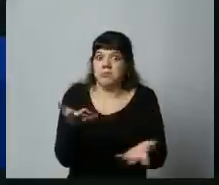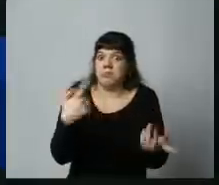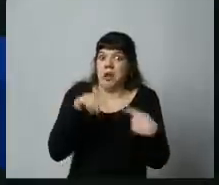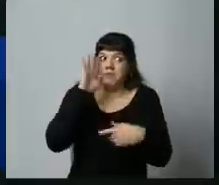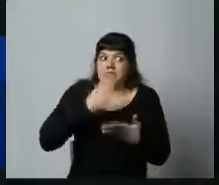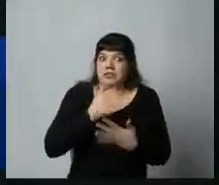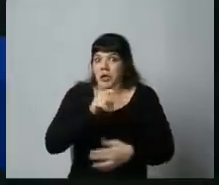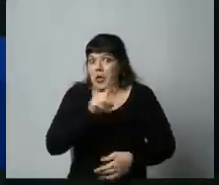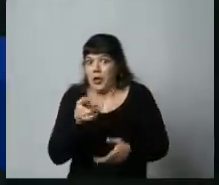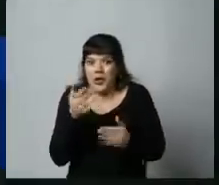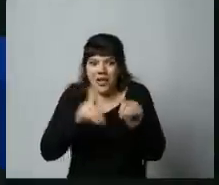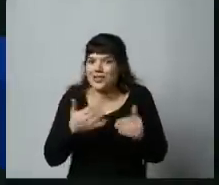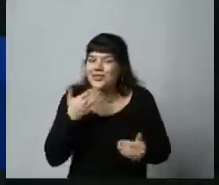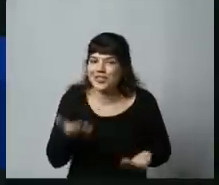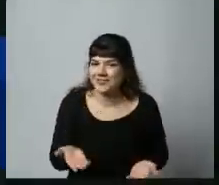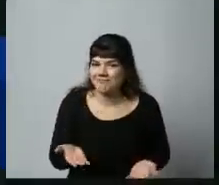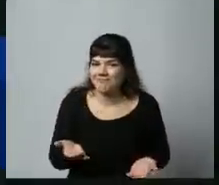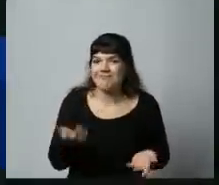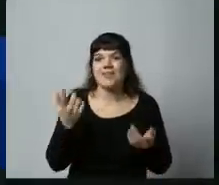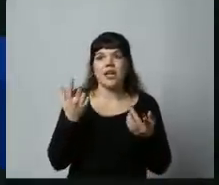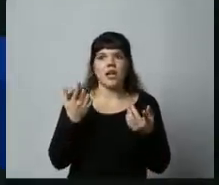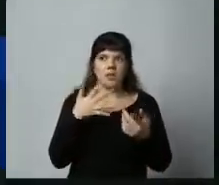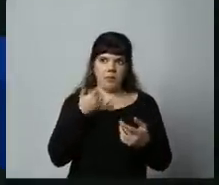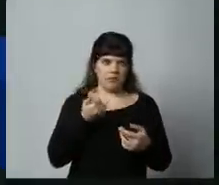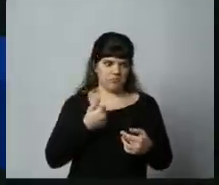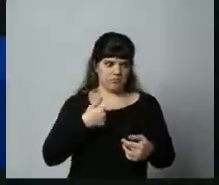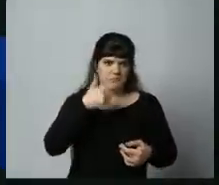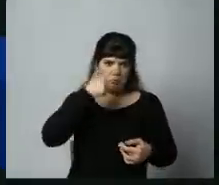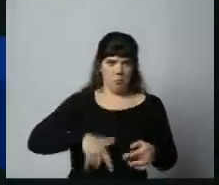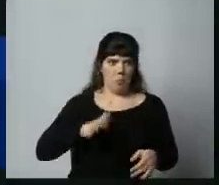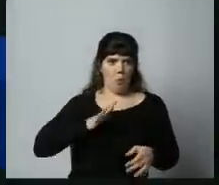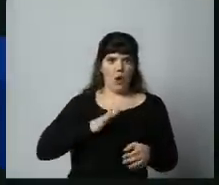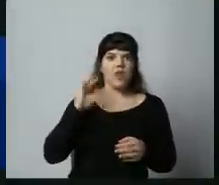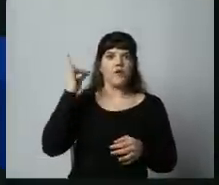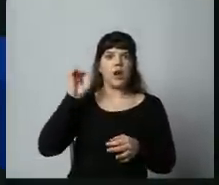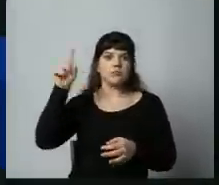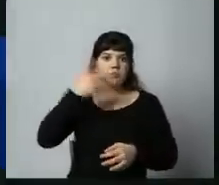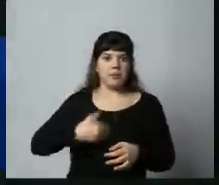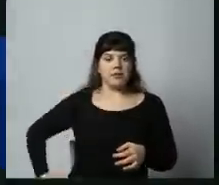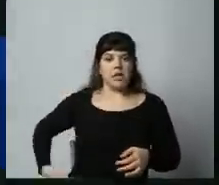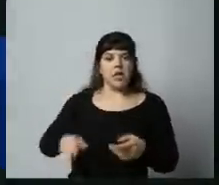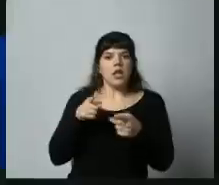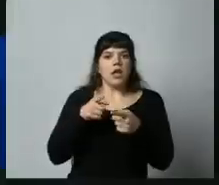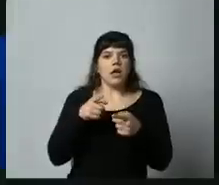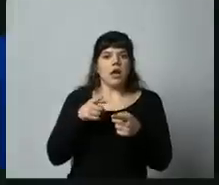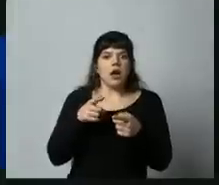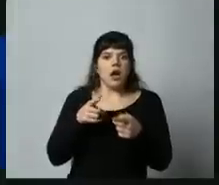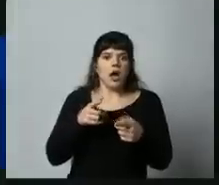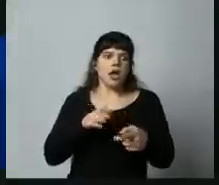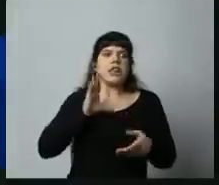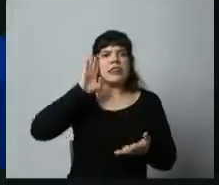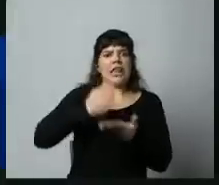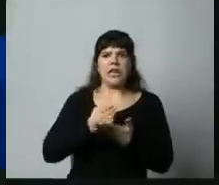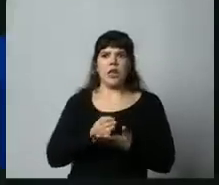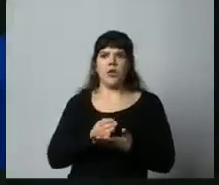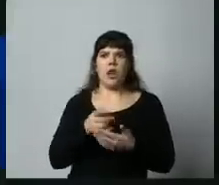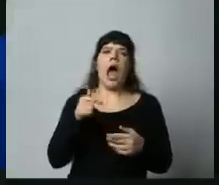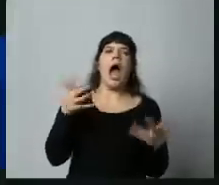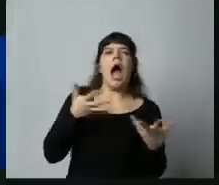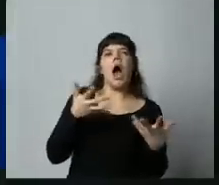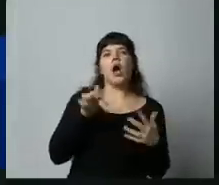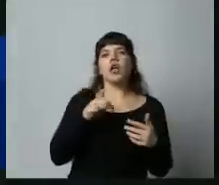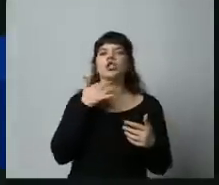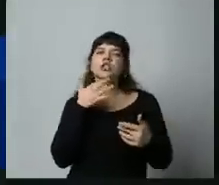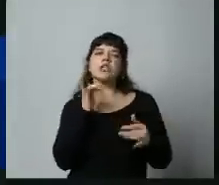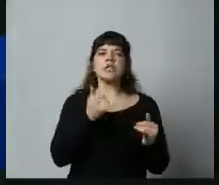si además aní áñez cuando tomó el dictatorialmente para nosotros no hay ninguna duda canciller viste que acá se discute si algo es